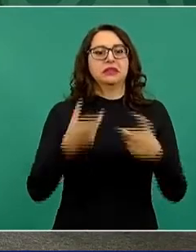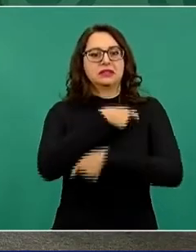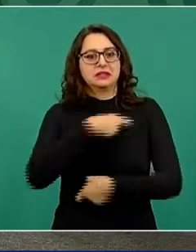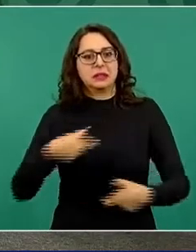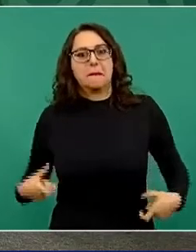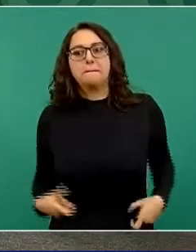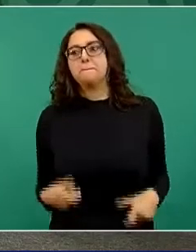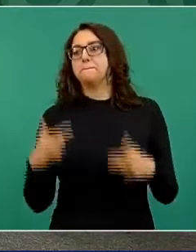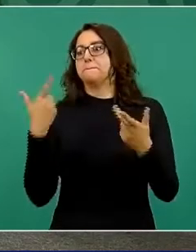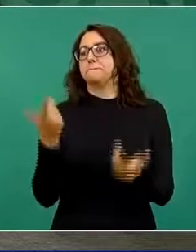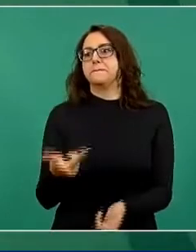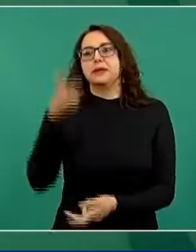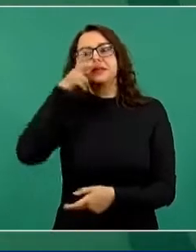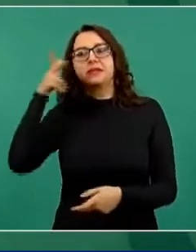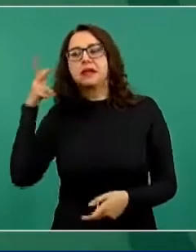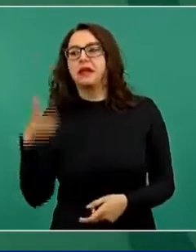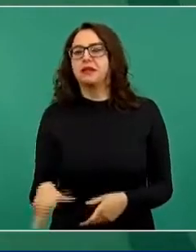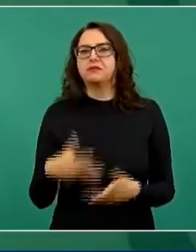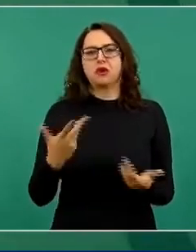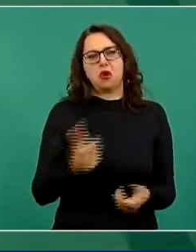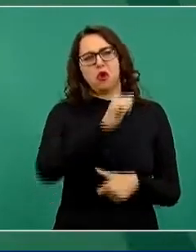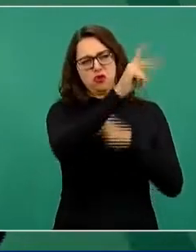y tan